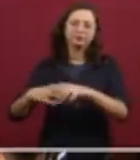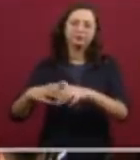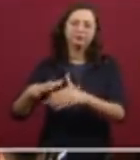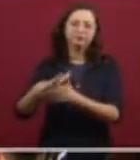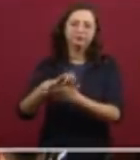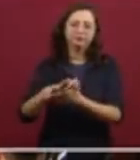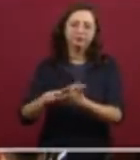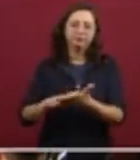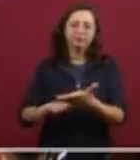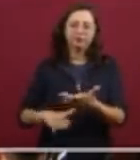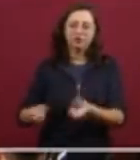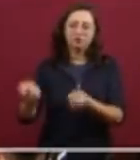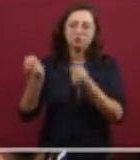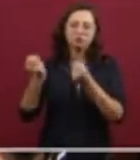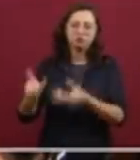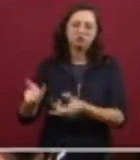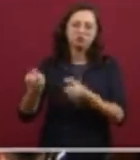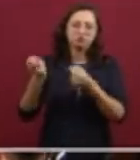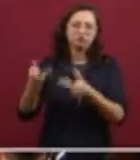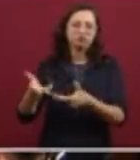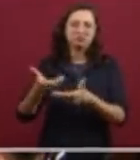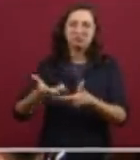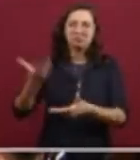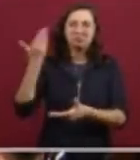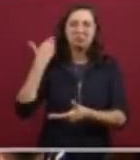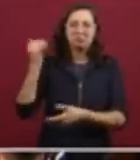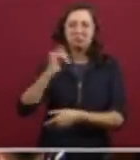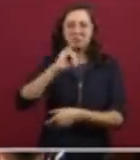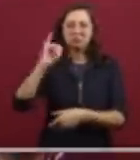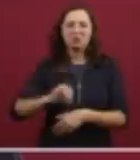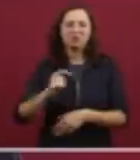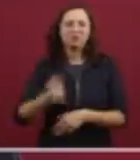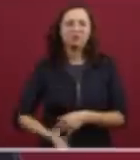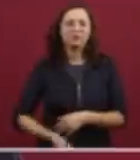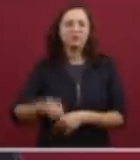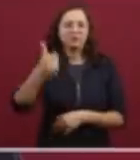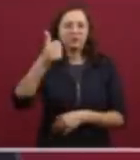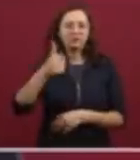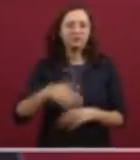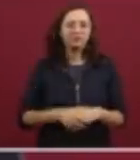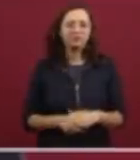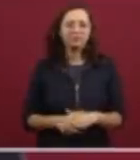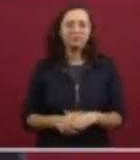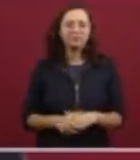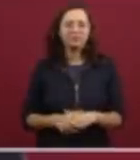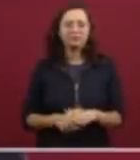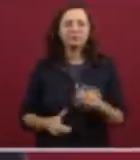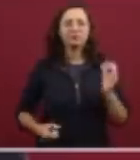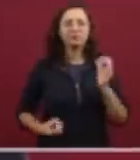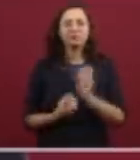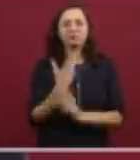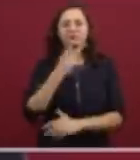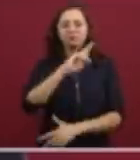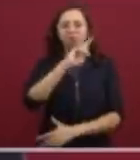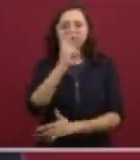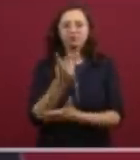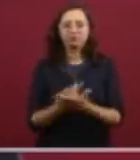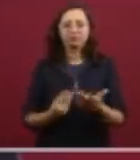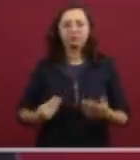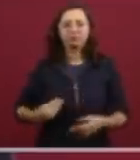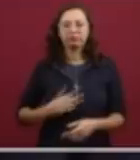recibiendo más que nunca en la historia con estos programas de